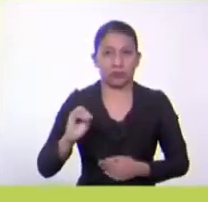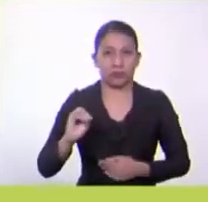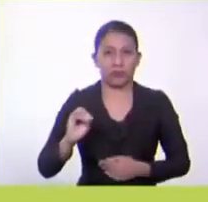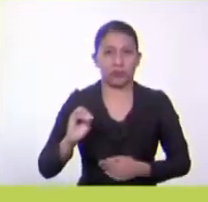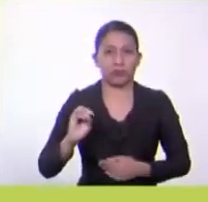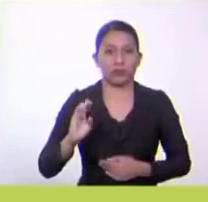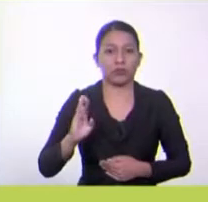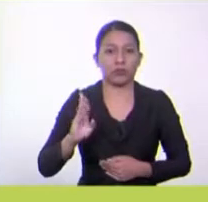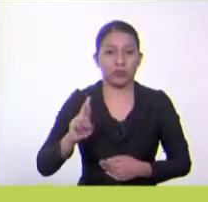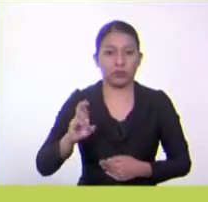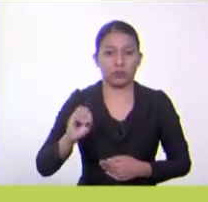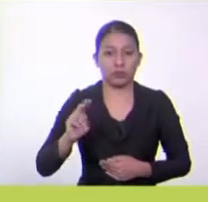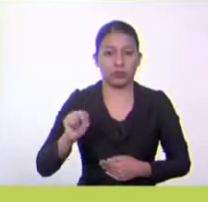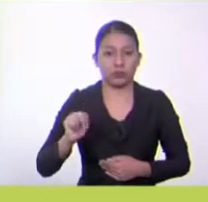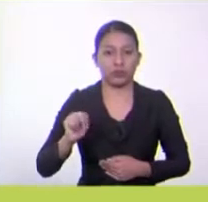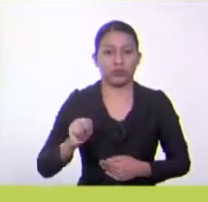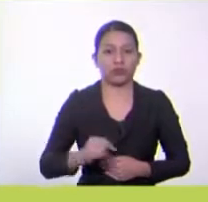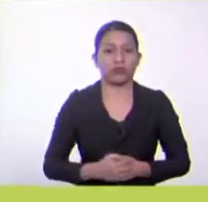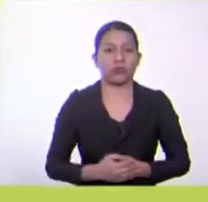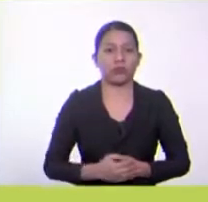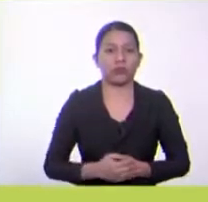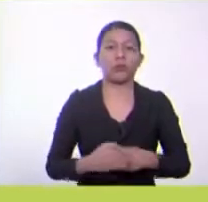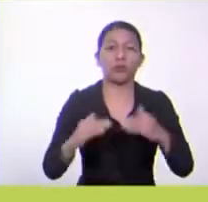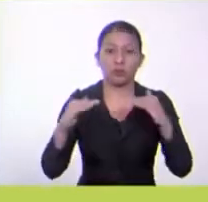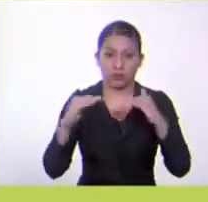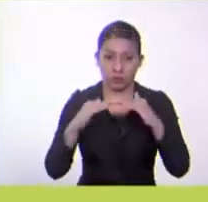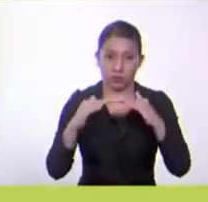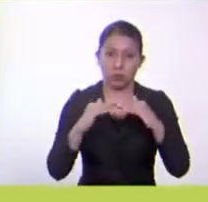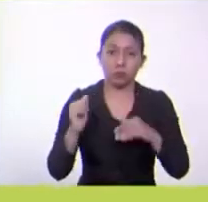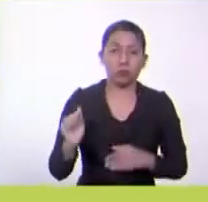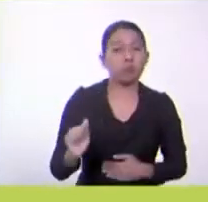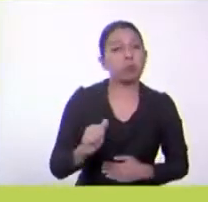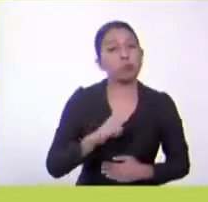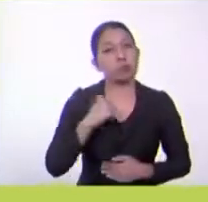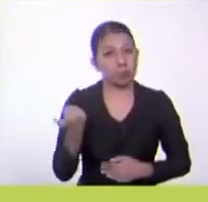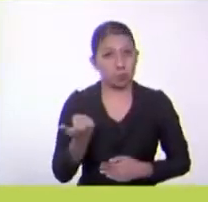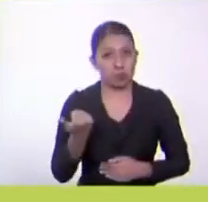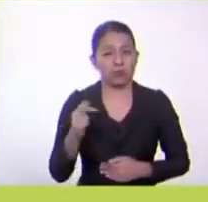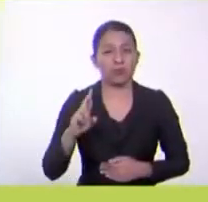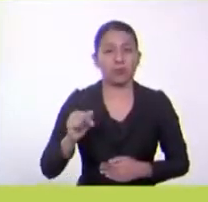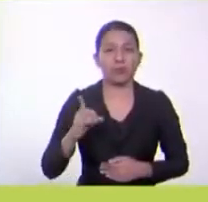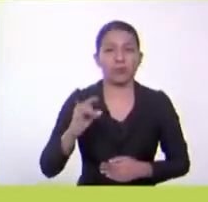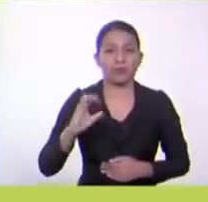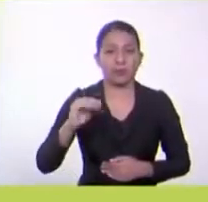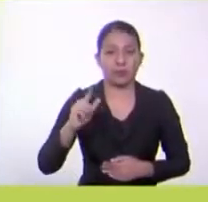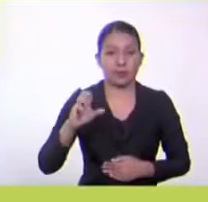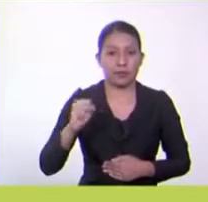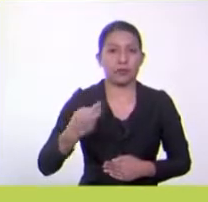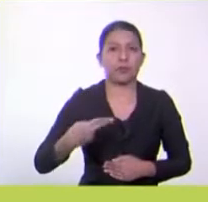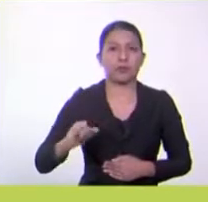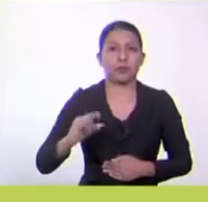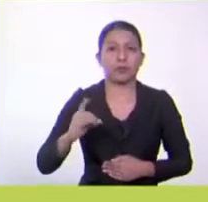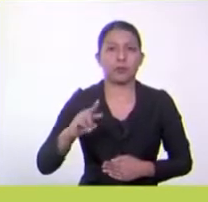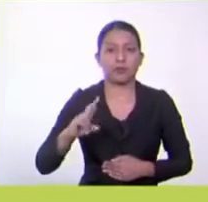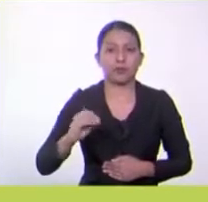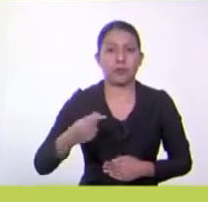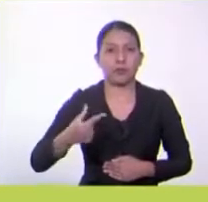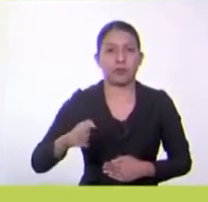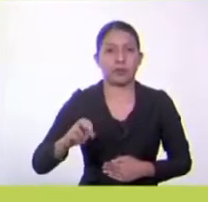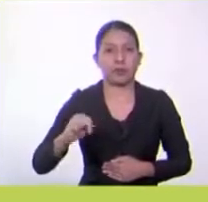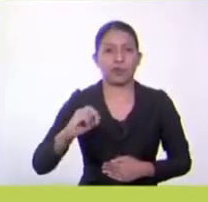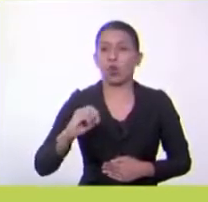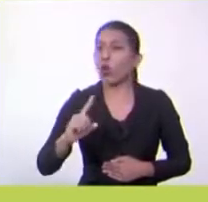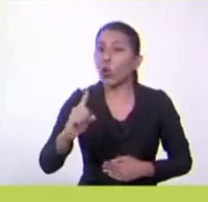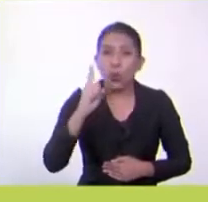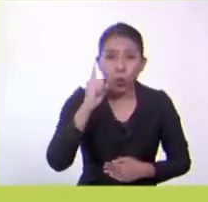bromo, y también tenemos otro tipo de radicales, el hidrógeno, que son simplemente átomos